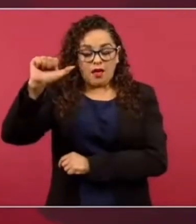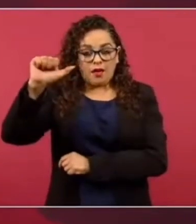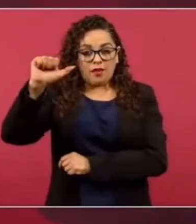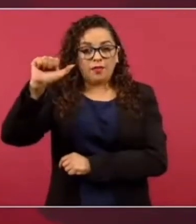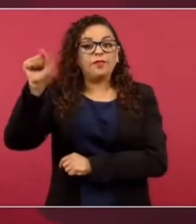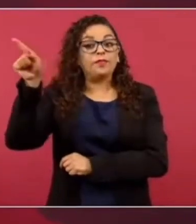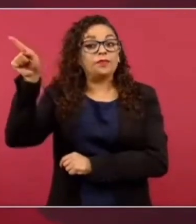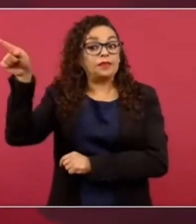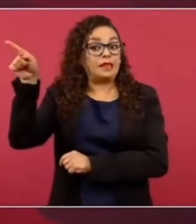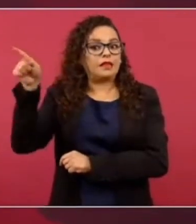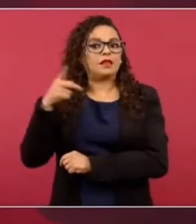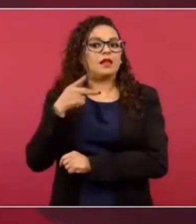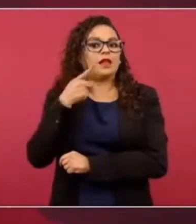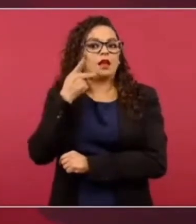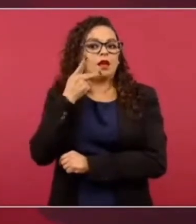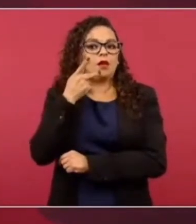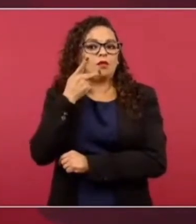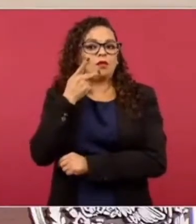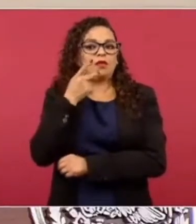declaró